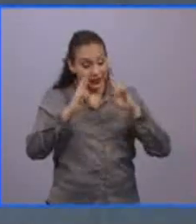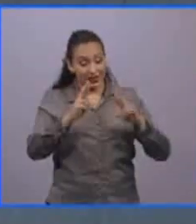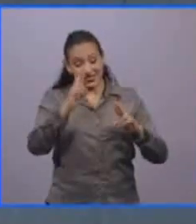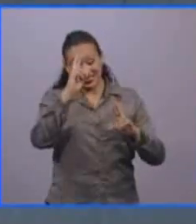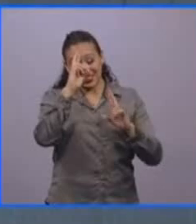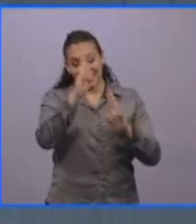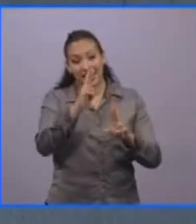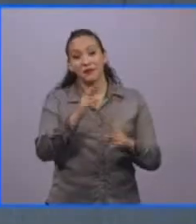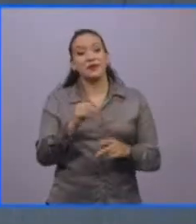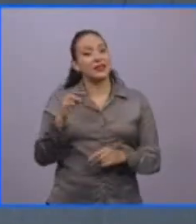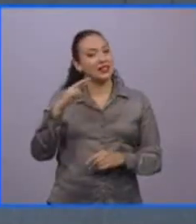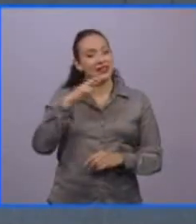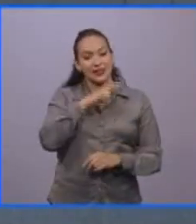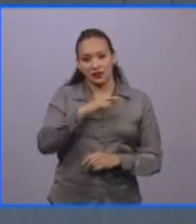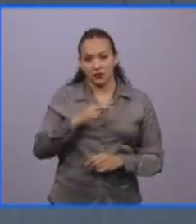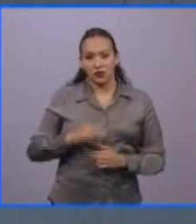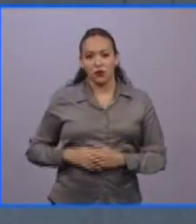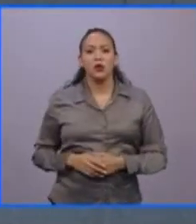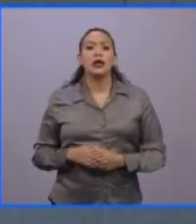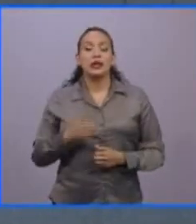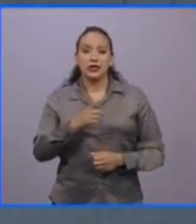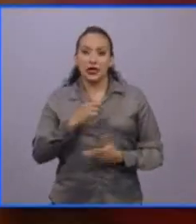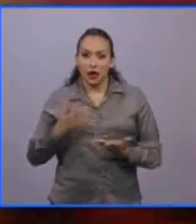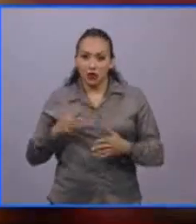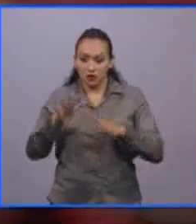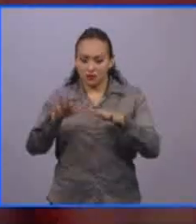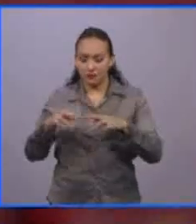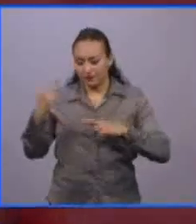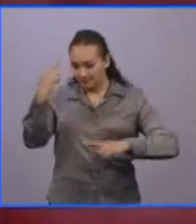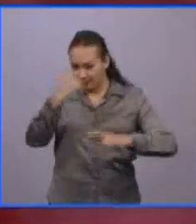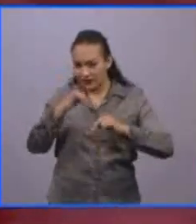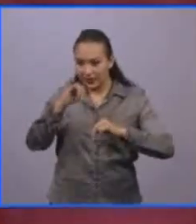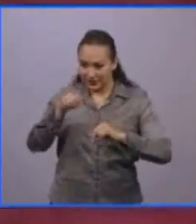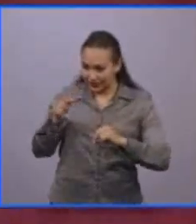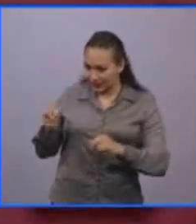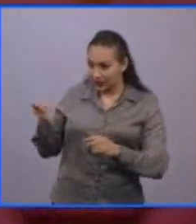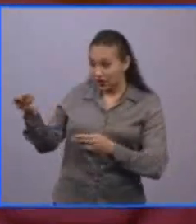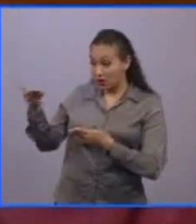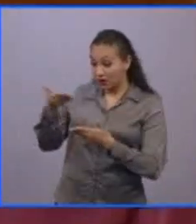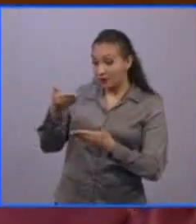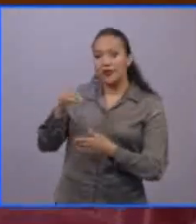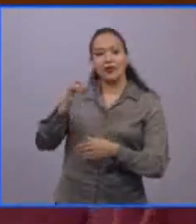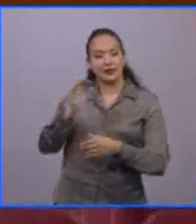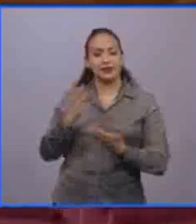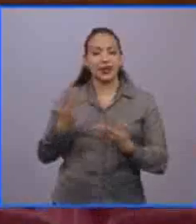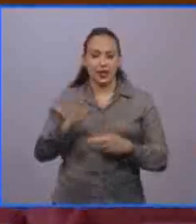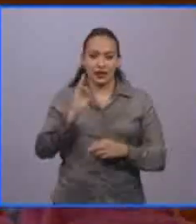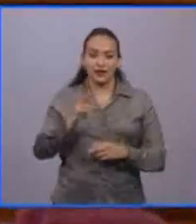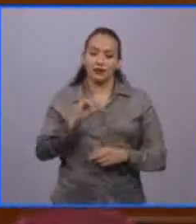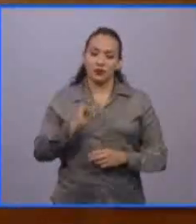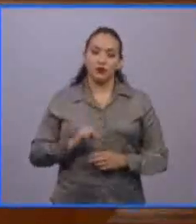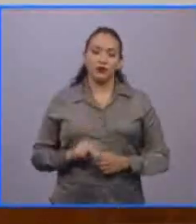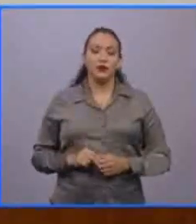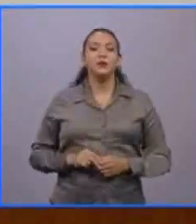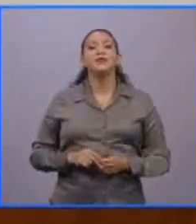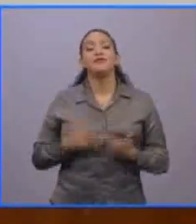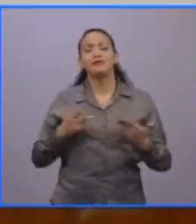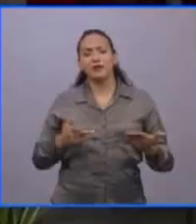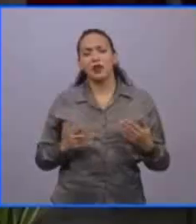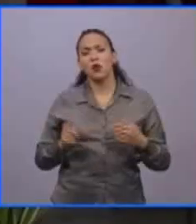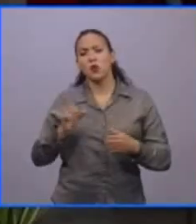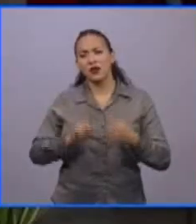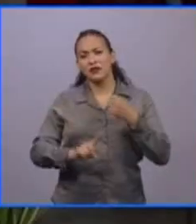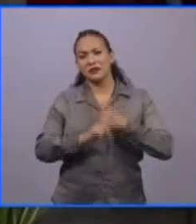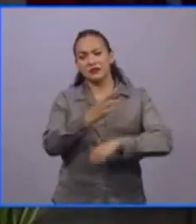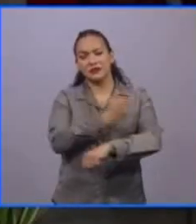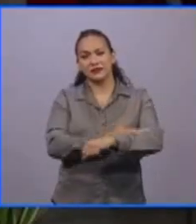prioritaria, casos con los que el Pleno definirá por mayoría simple si procede la petición. En el caso de controversias, precisa que se